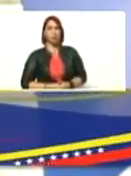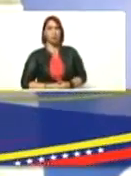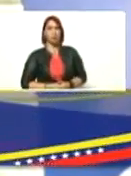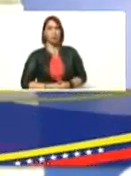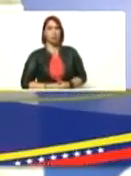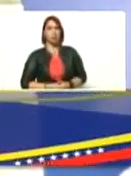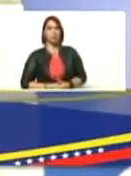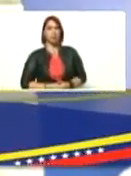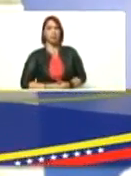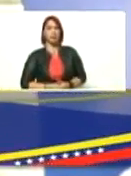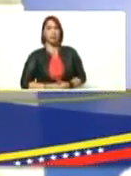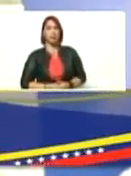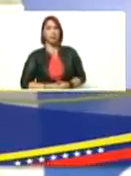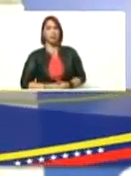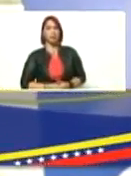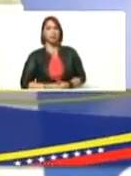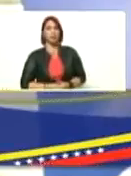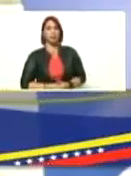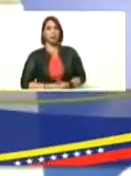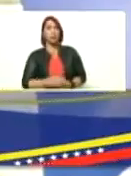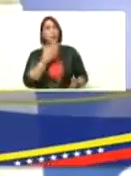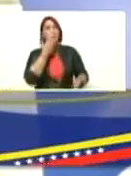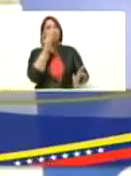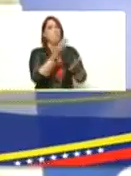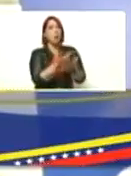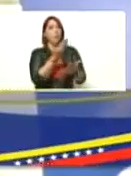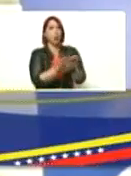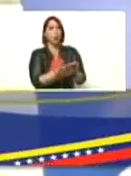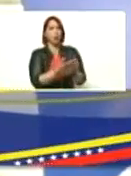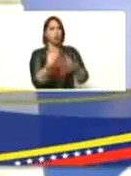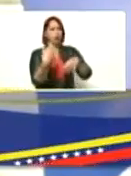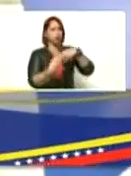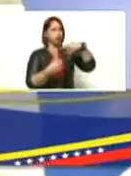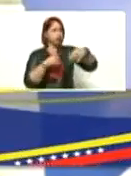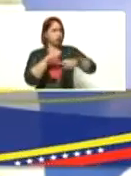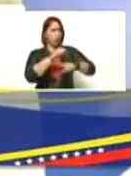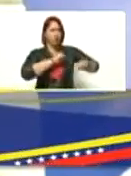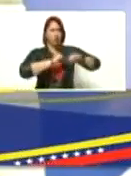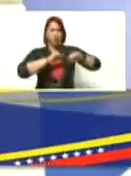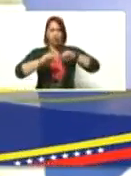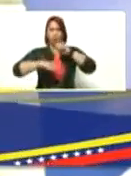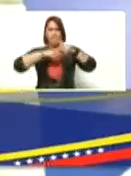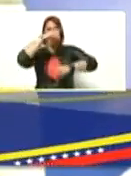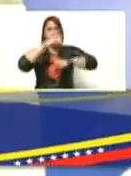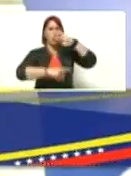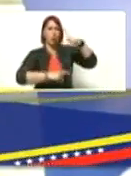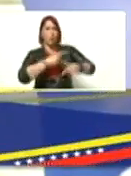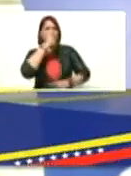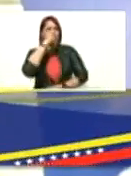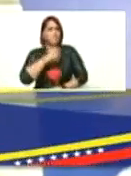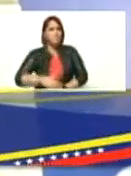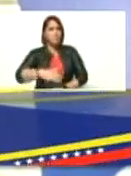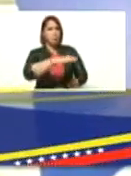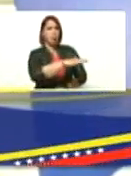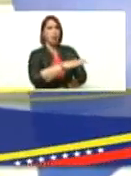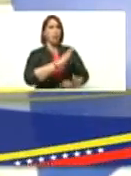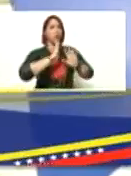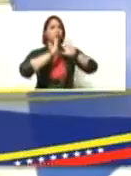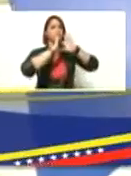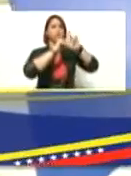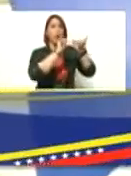De igual manera, proponemos revolucionar el programa El Pueblo Cuenta Su